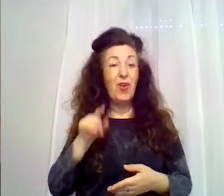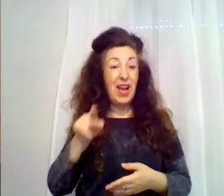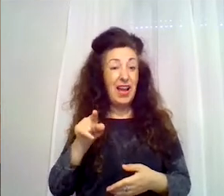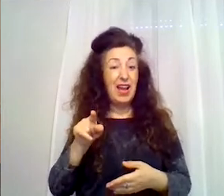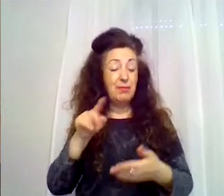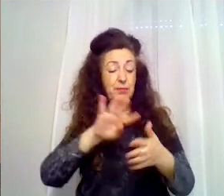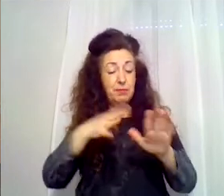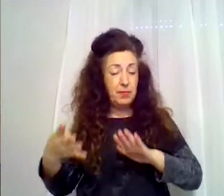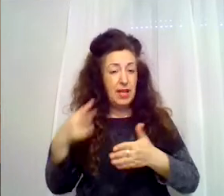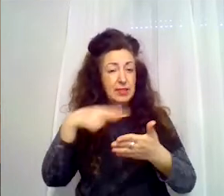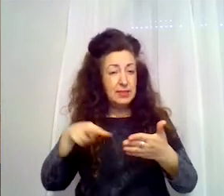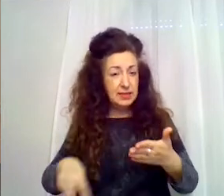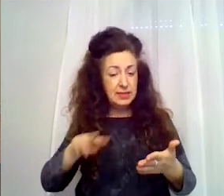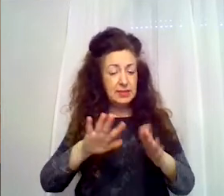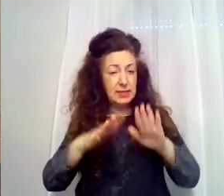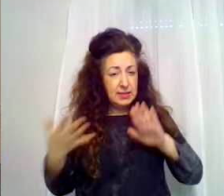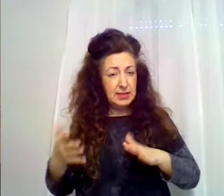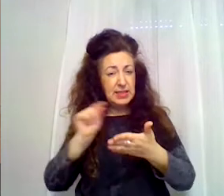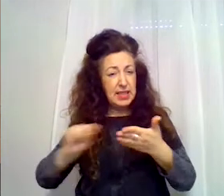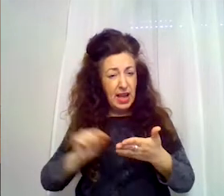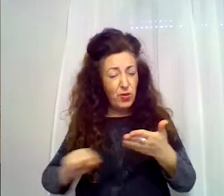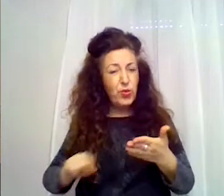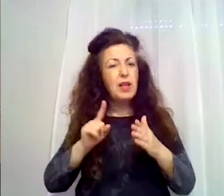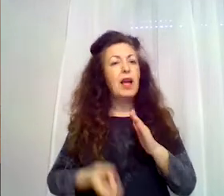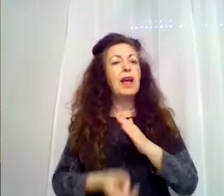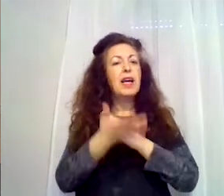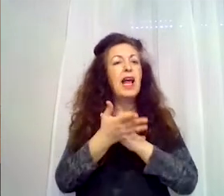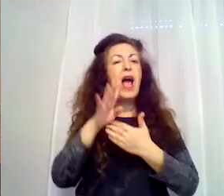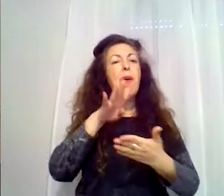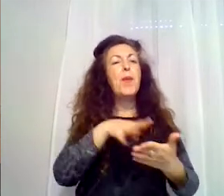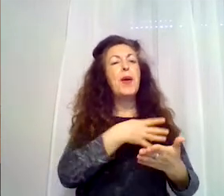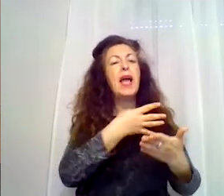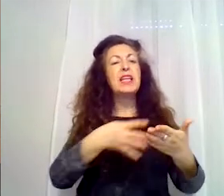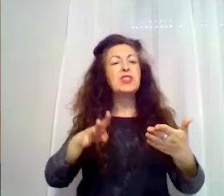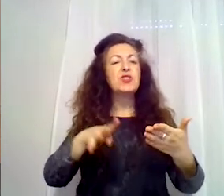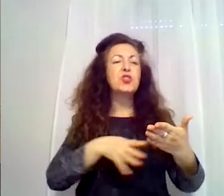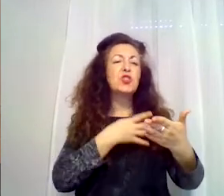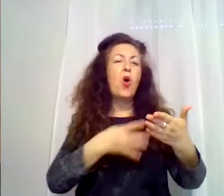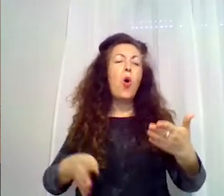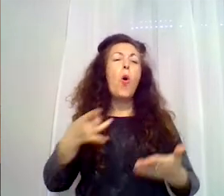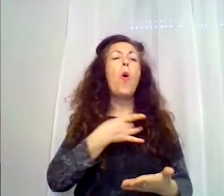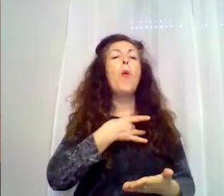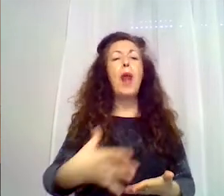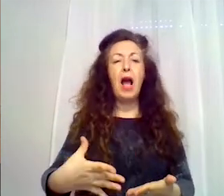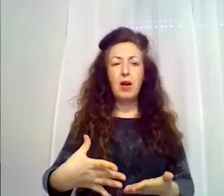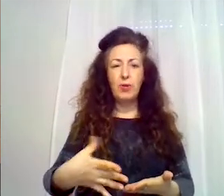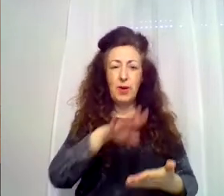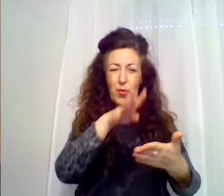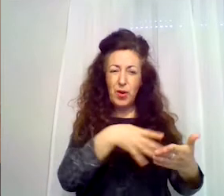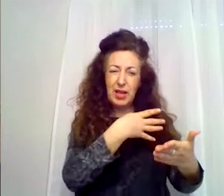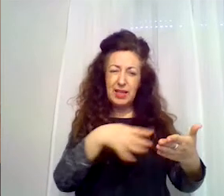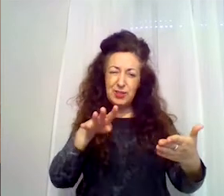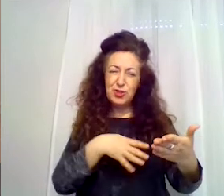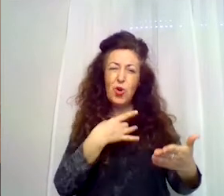Kent o a Canterbury, ya se había ido muy lejos. Quiero decir, ya quedaba un poco fuera, por lo